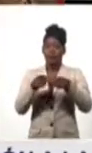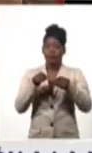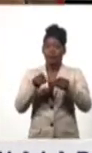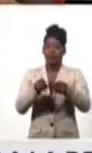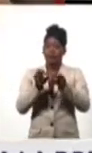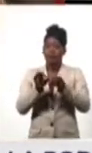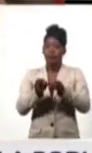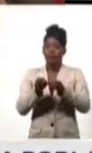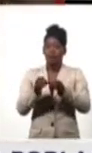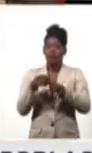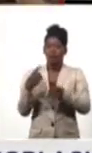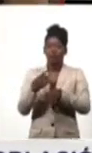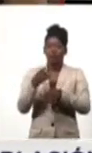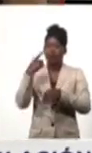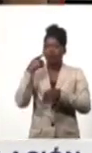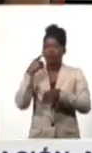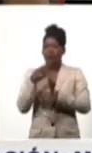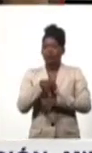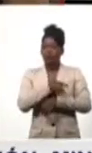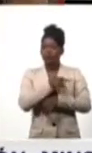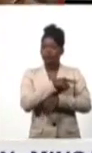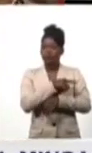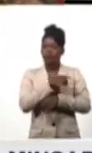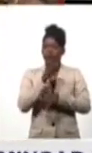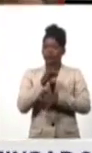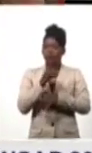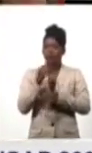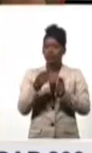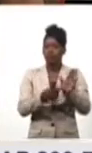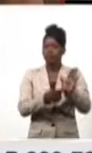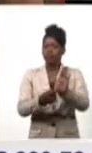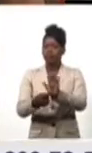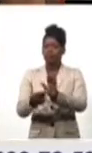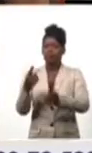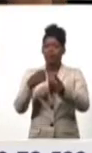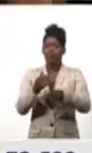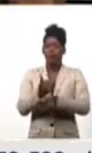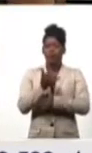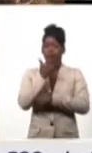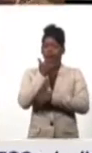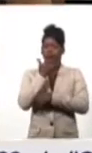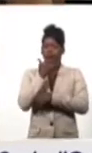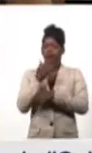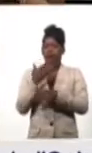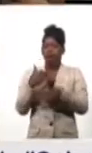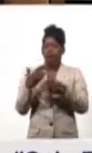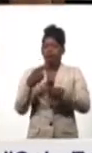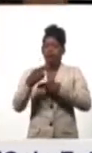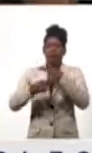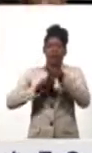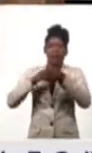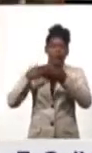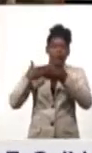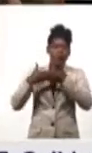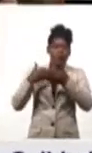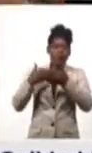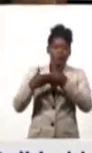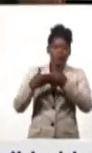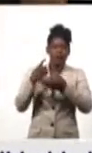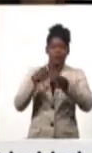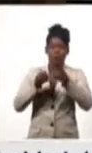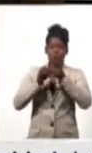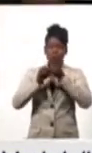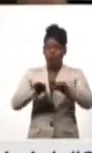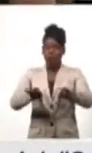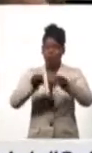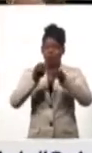en estos últimos tiempos del daño que provocan el manejo inadecuado de los desechos sólidos, porque por